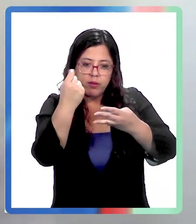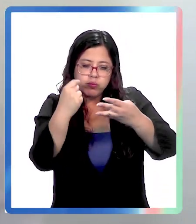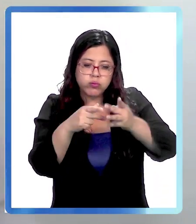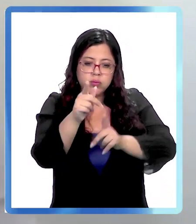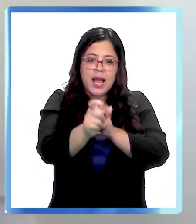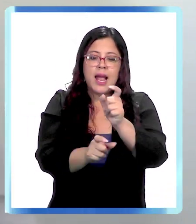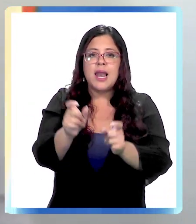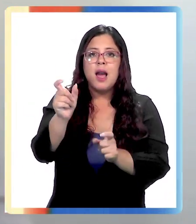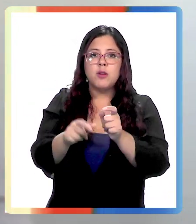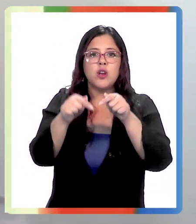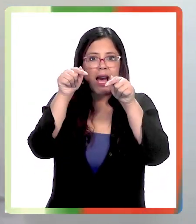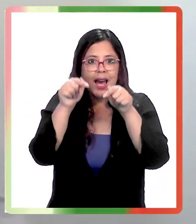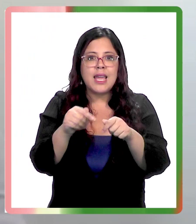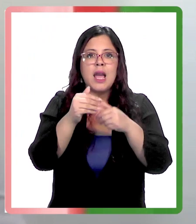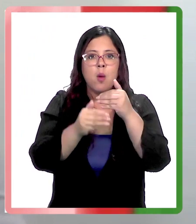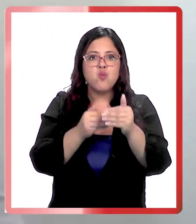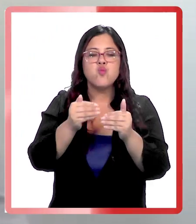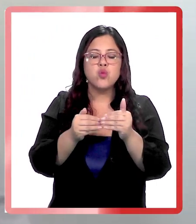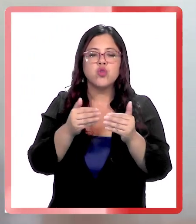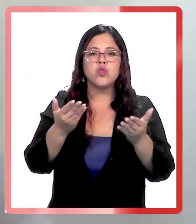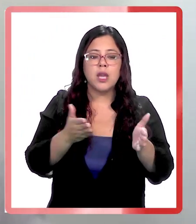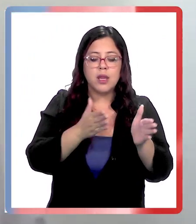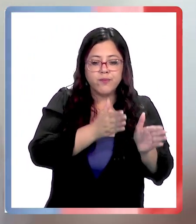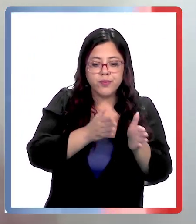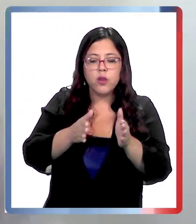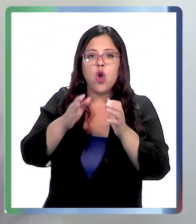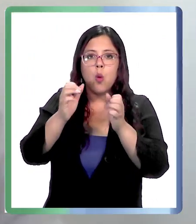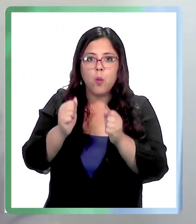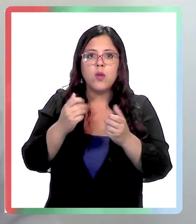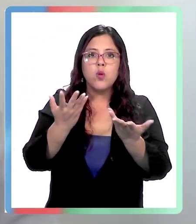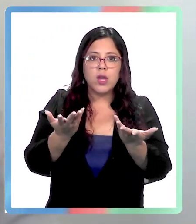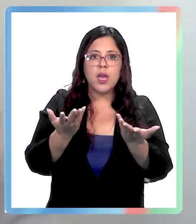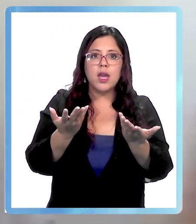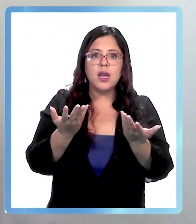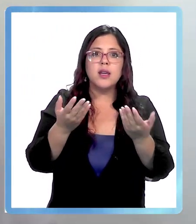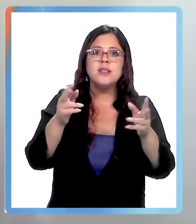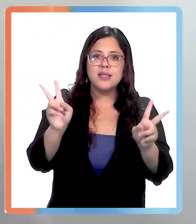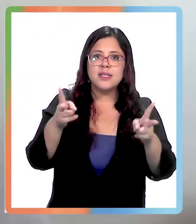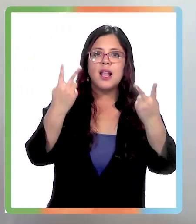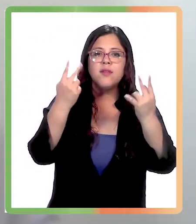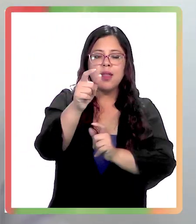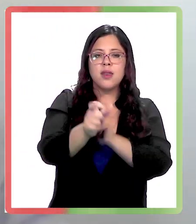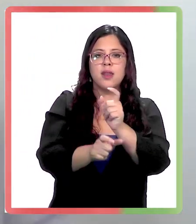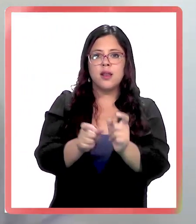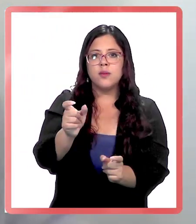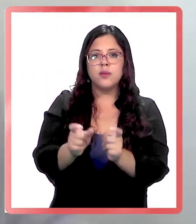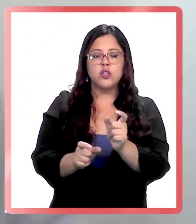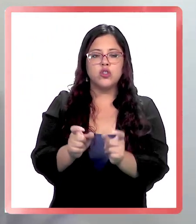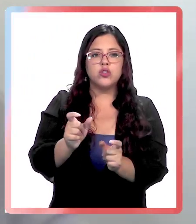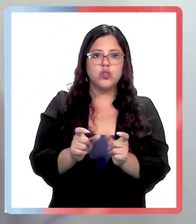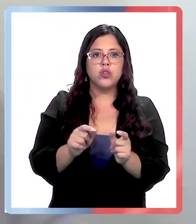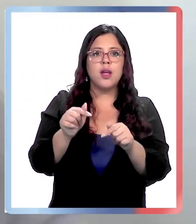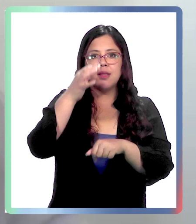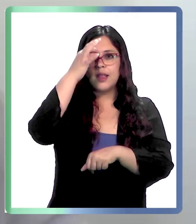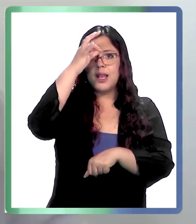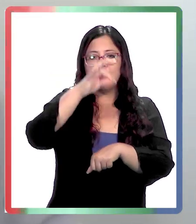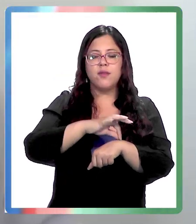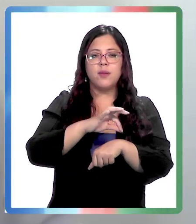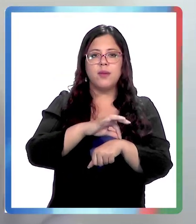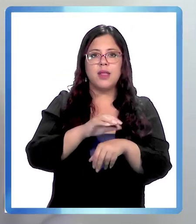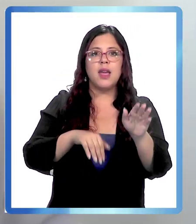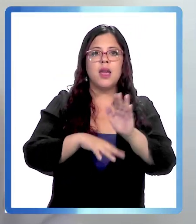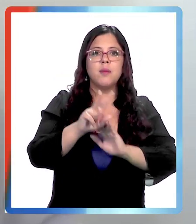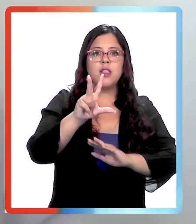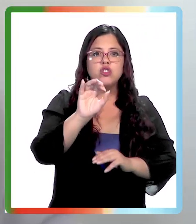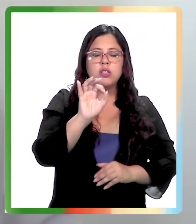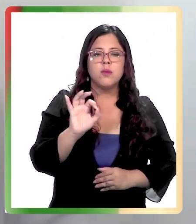diagnosticamos a los pacientes en esa etapa, podemos curar y podemos salvar a los pacientes de esta enfermedad